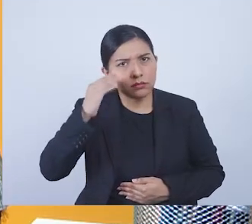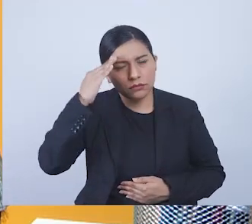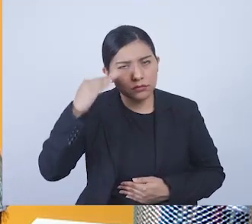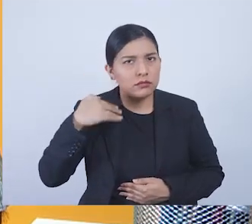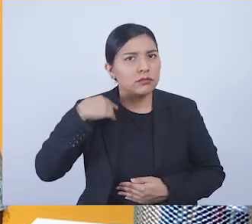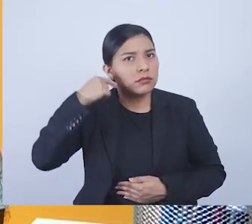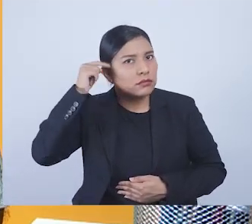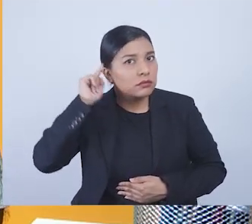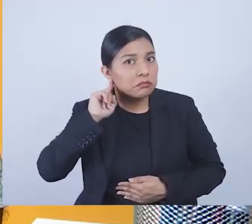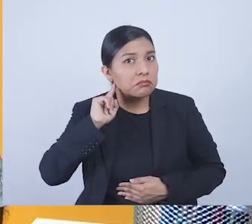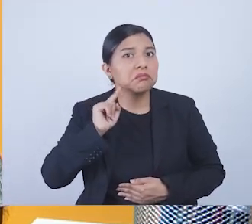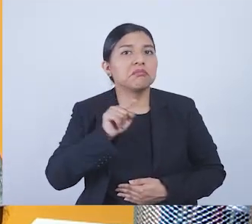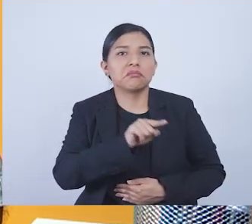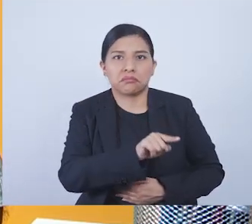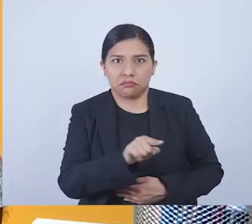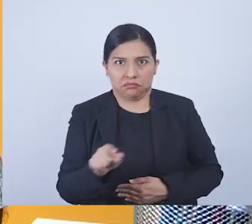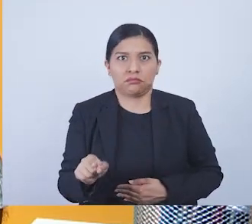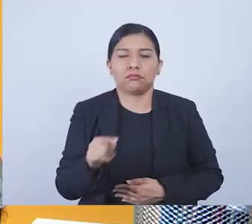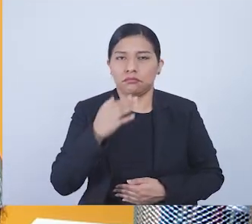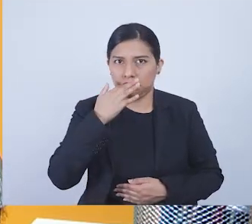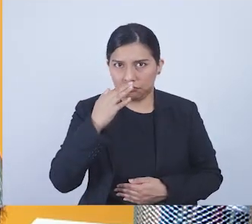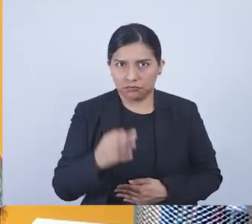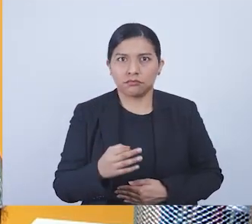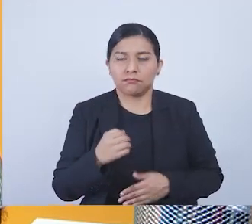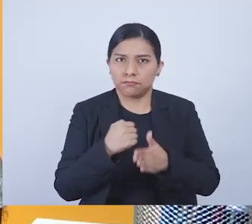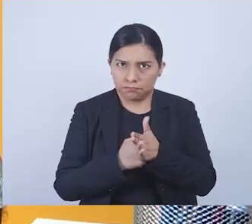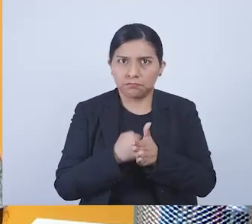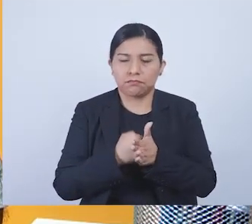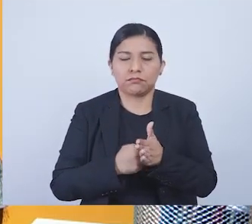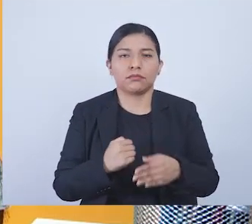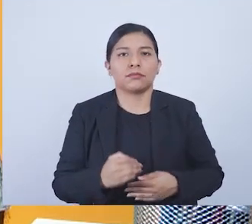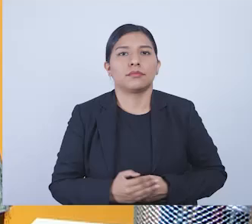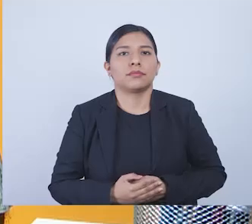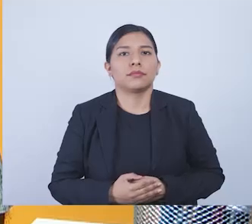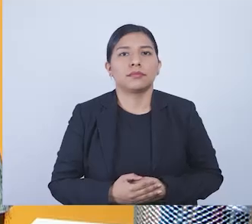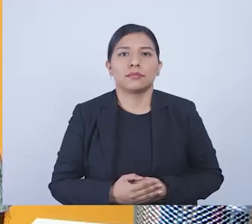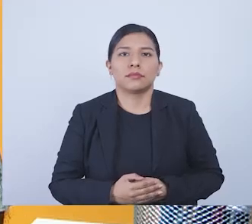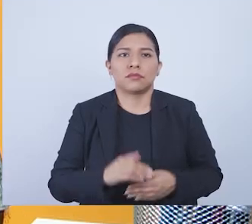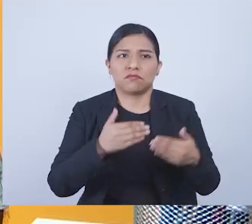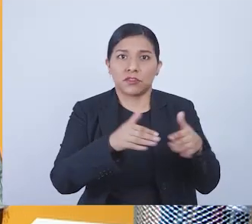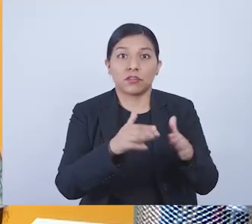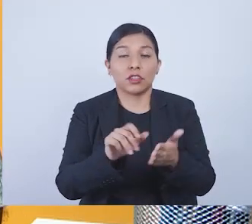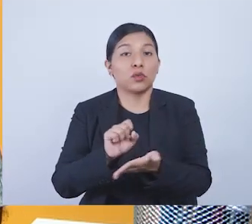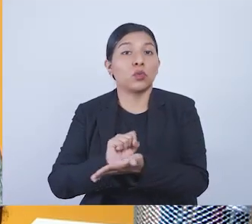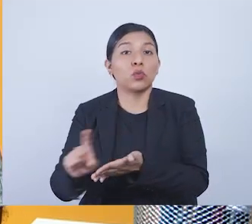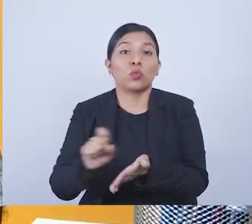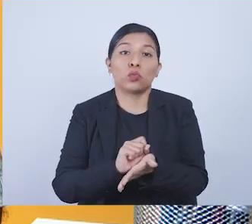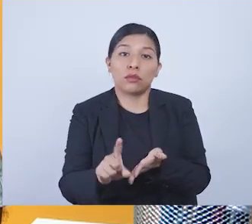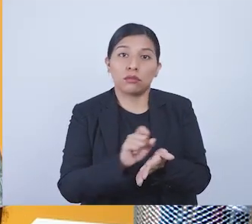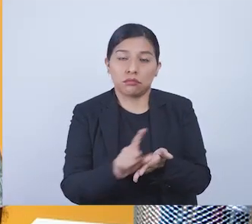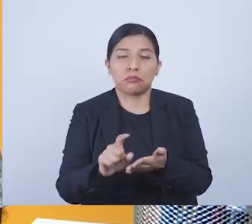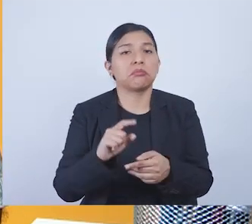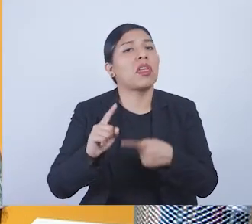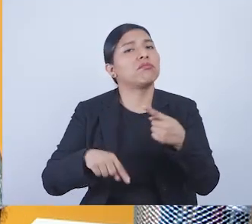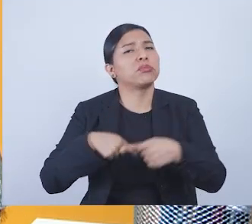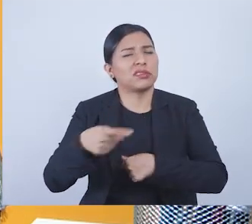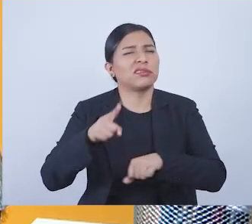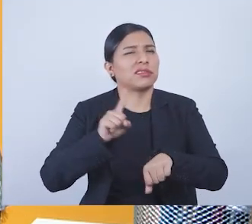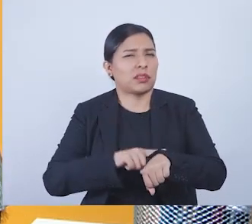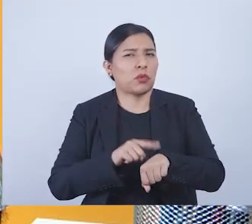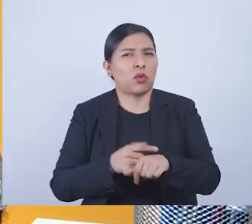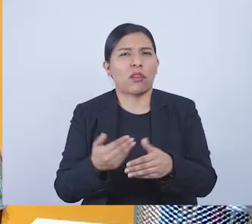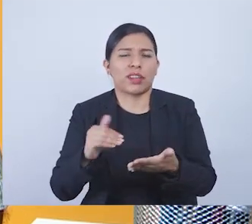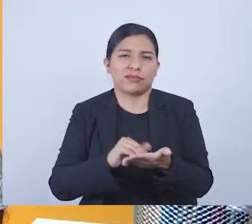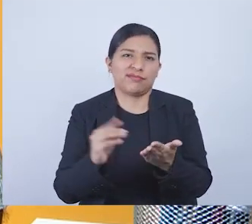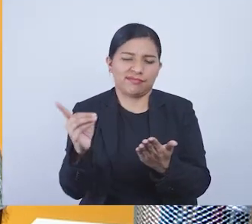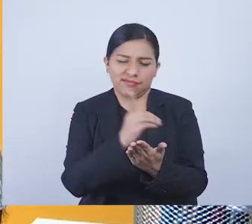de educación física actualmente en servicio en los centros escolares. Va a durar un tiempo para el rediseño